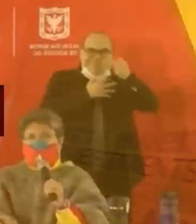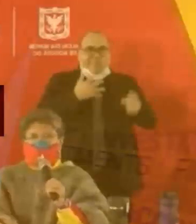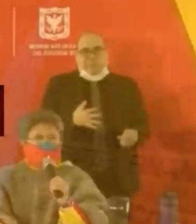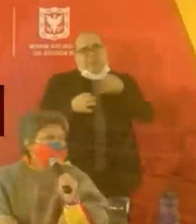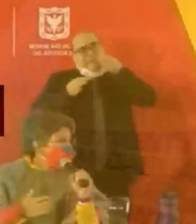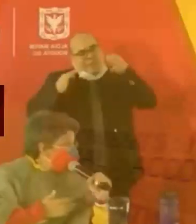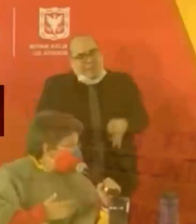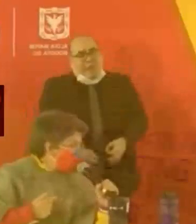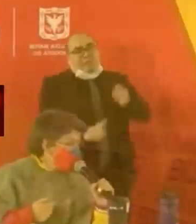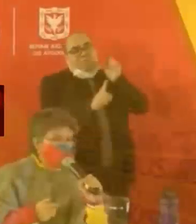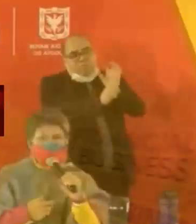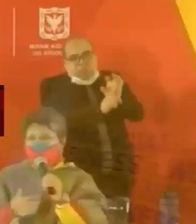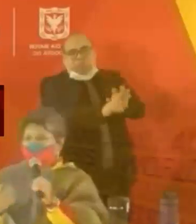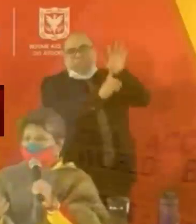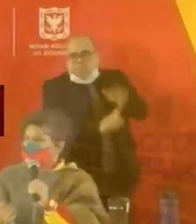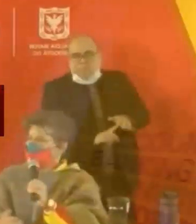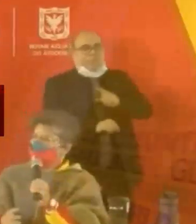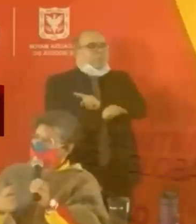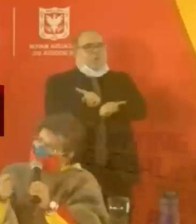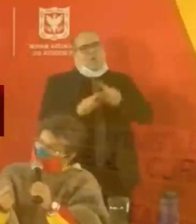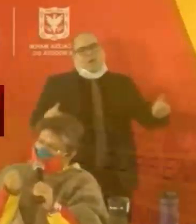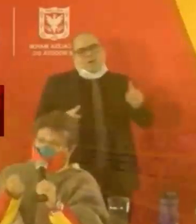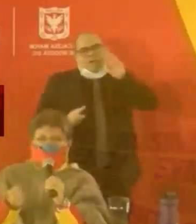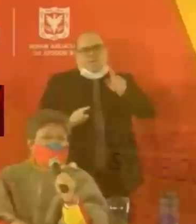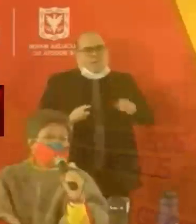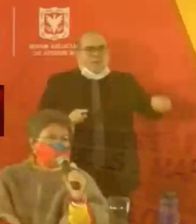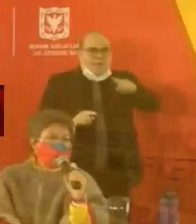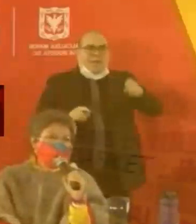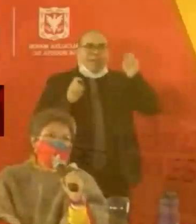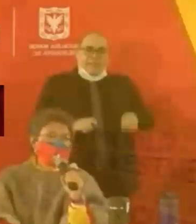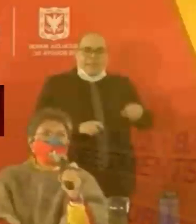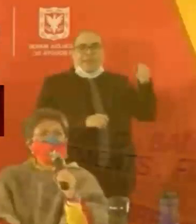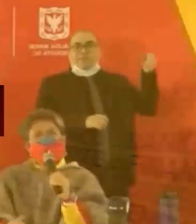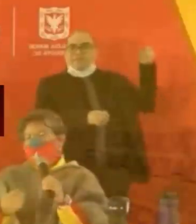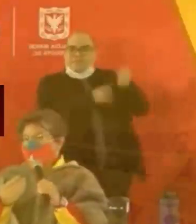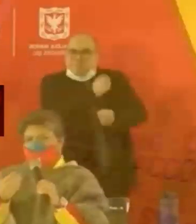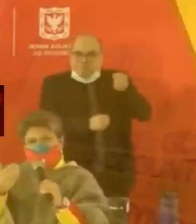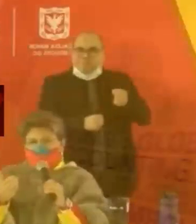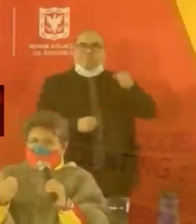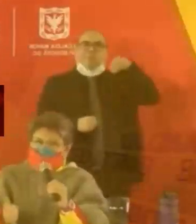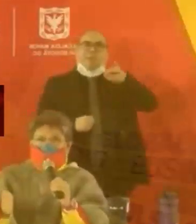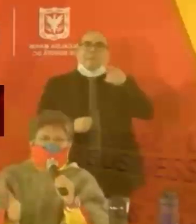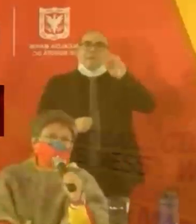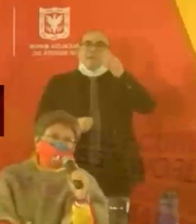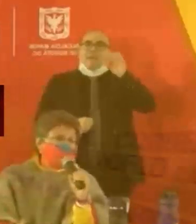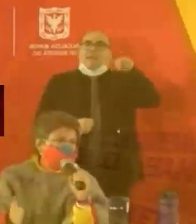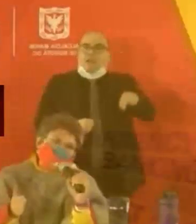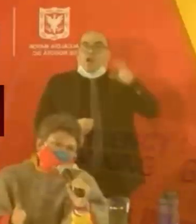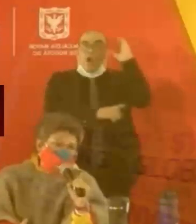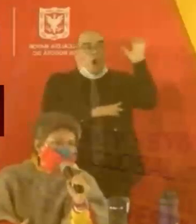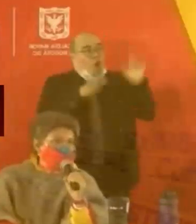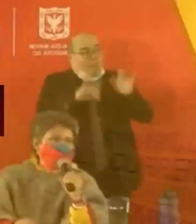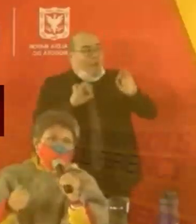venezolanos en actividades delictivas. Entonces, por ejemplo, aquí donde yo me encuentro en Miami, yo vivo en una ciudad que se llama Doral, que la llaman Doralzuela, y cuando aquí